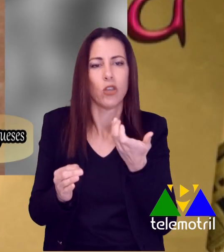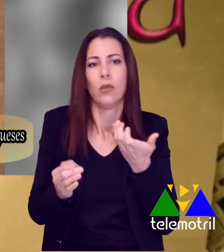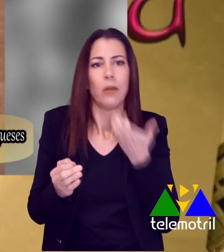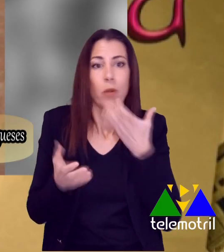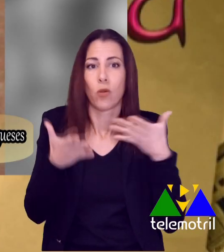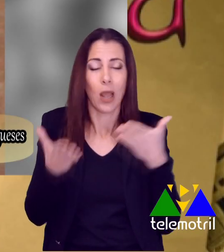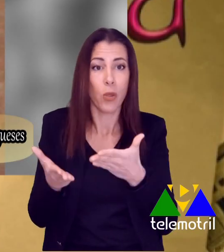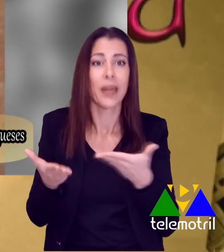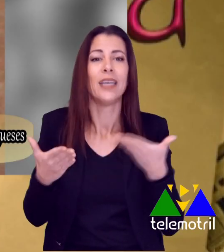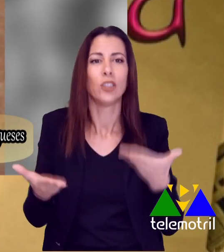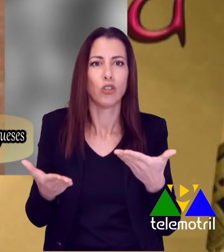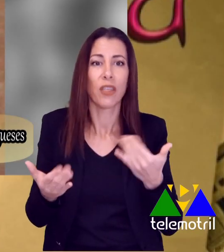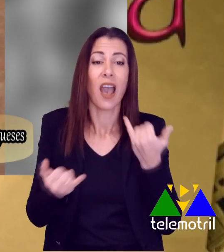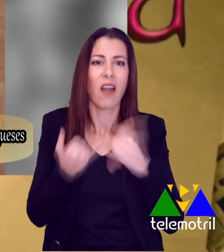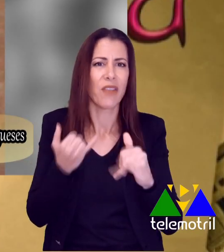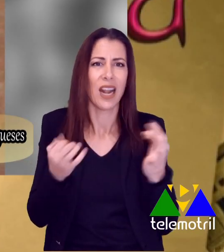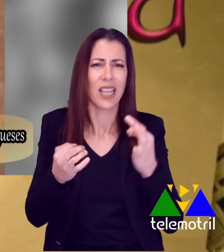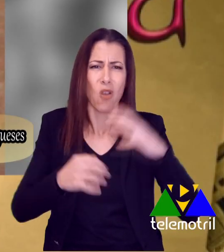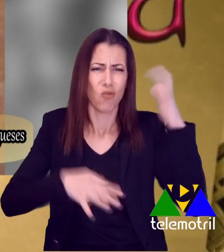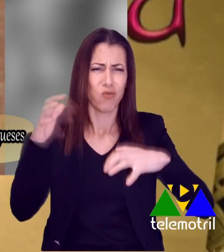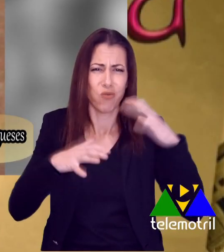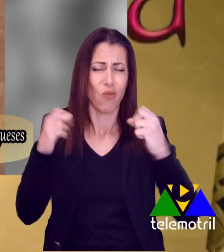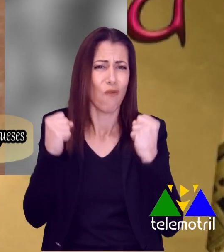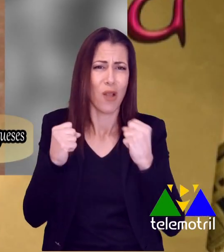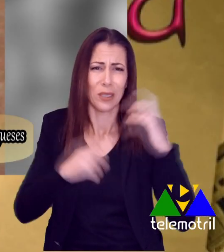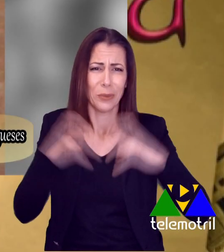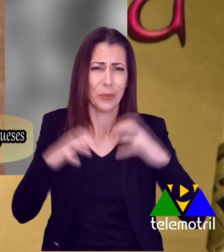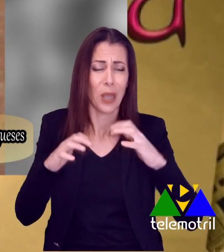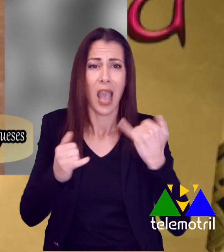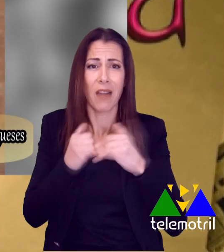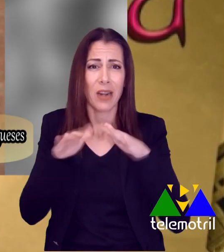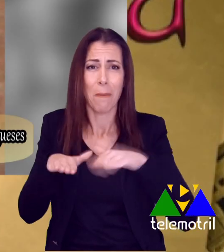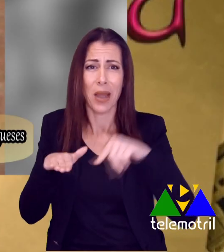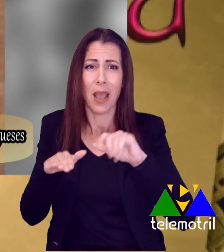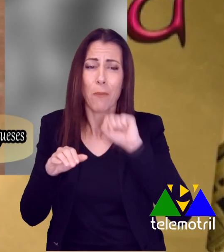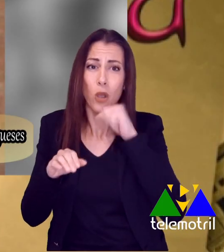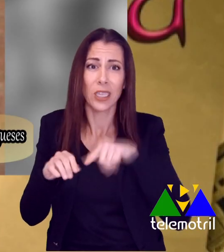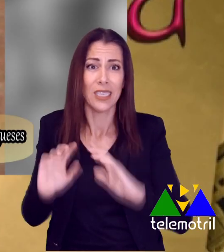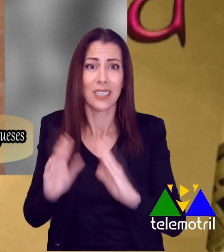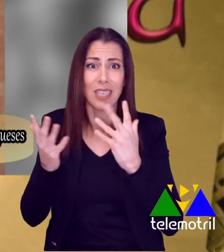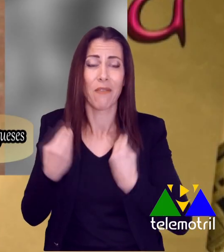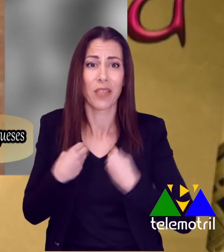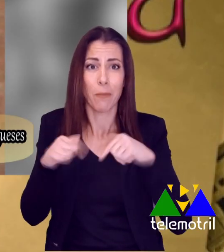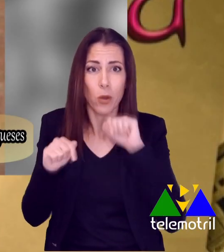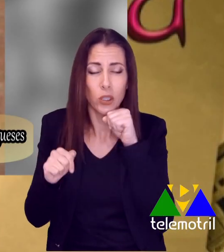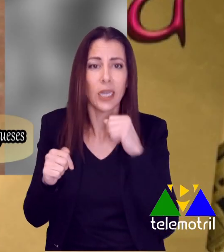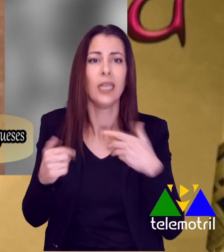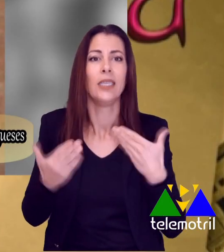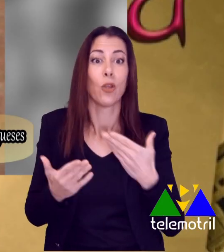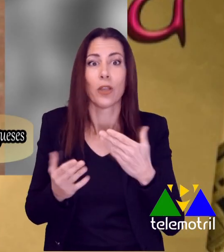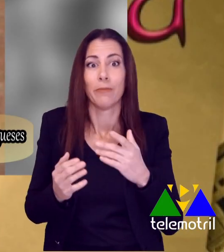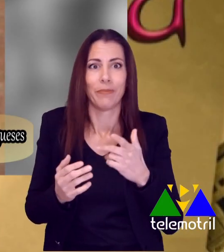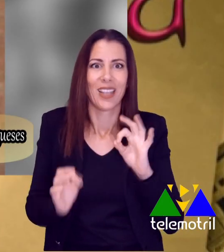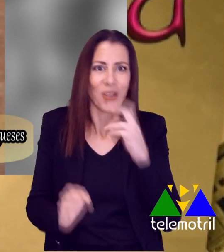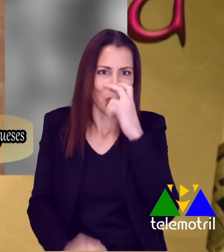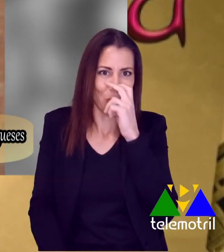de tal. Total, que les pilla una tormenta, que embarrancan en Motril, consiguen salvar la vida en Motril, y curiosamente